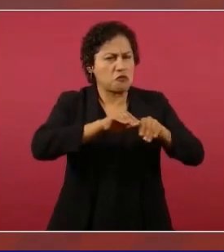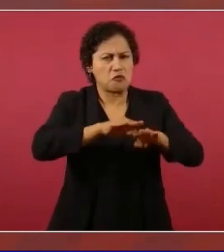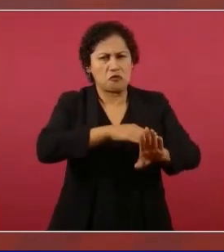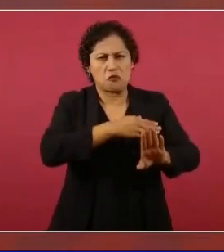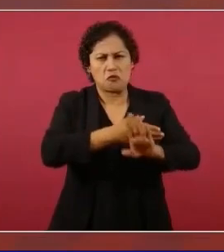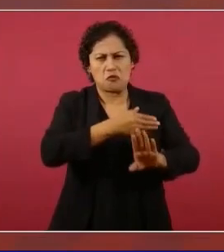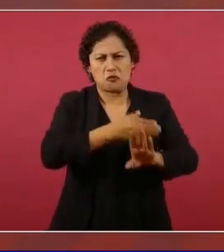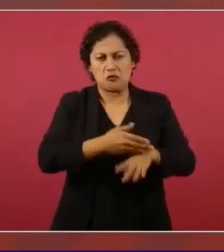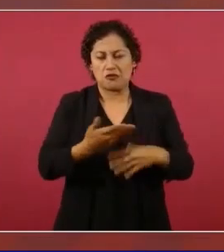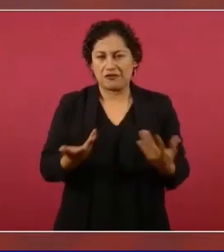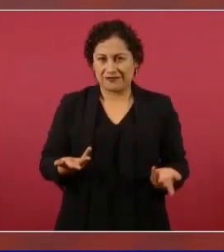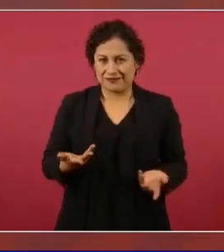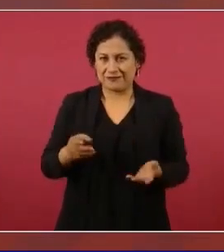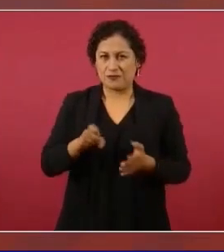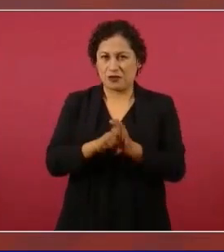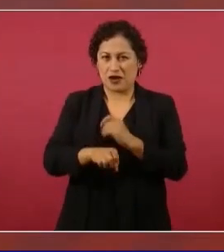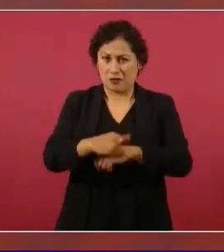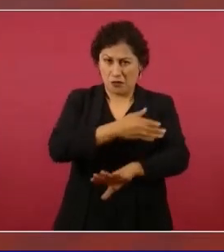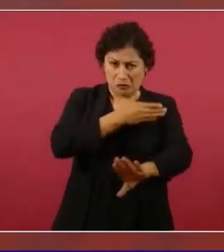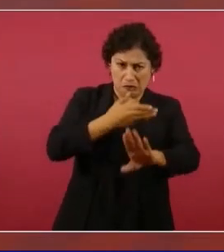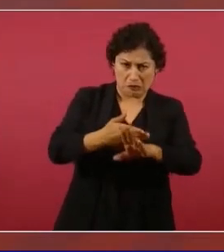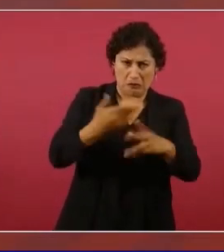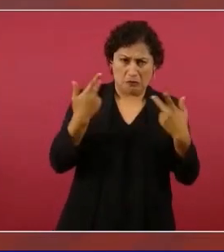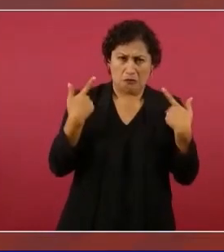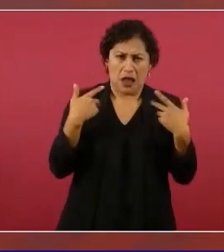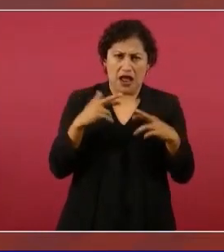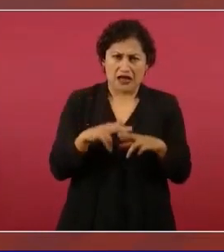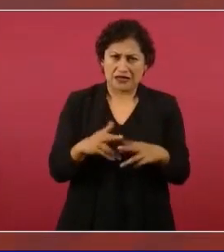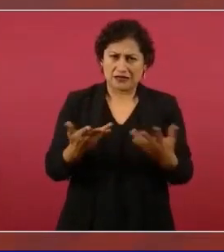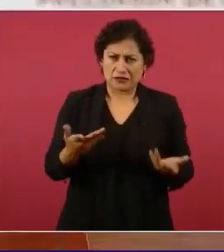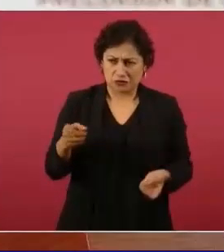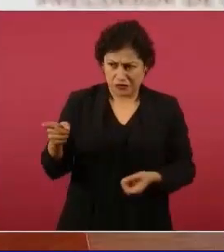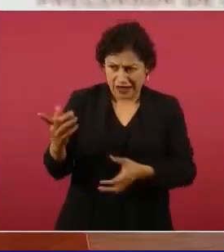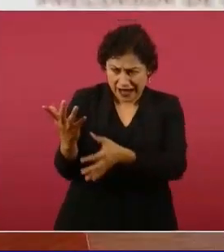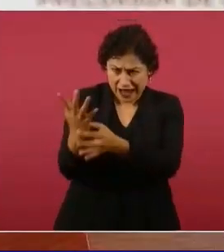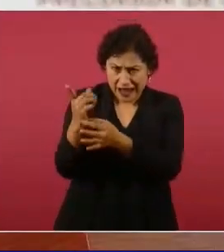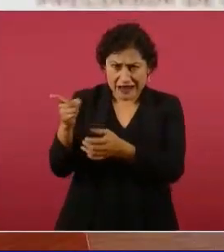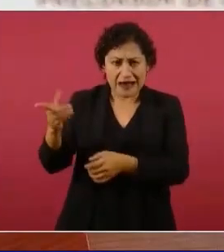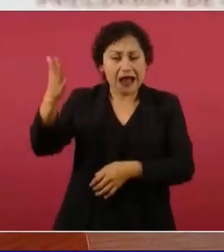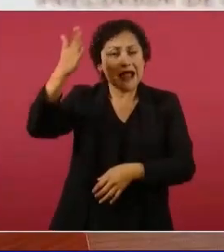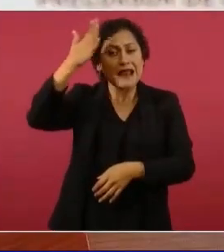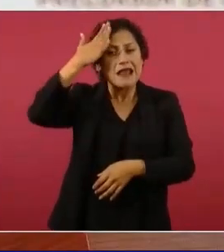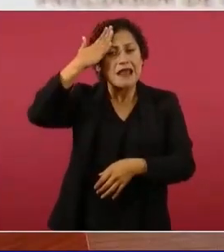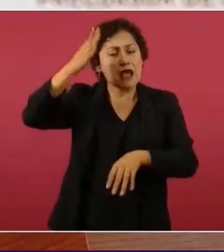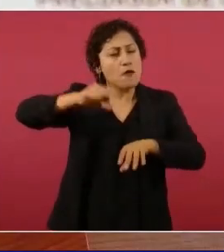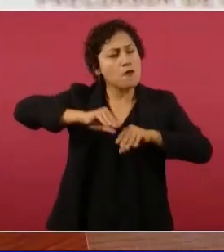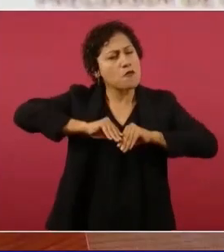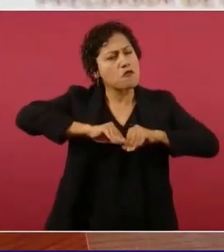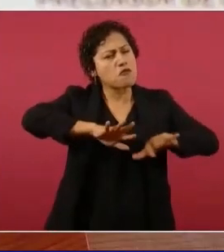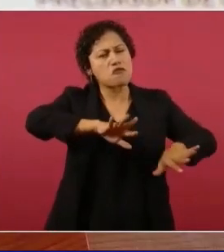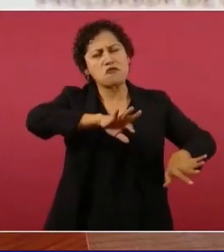Lo que le hacían a los maestros, y él encabezaba.